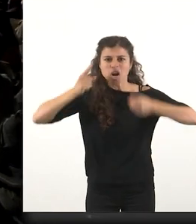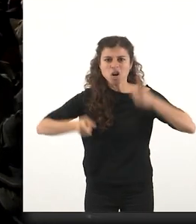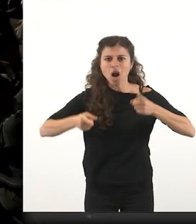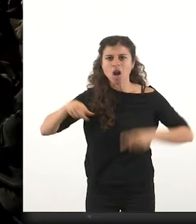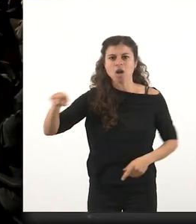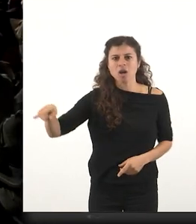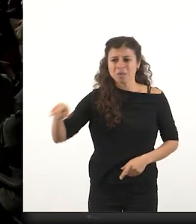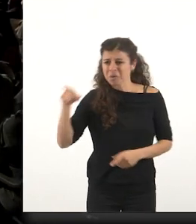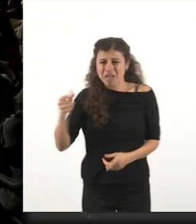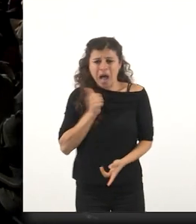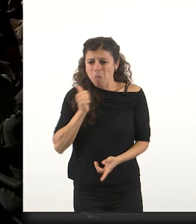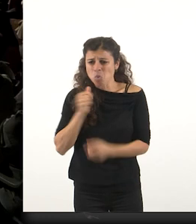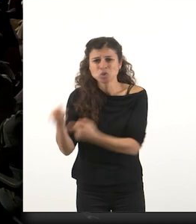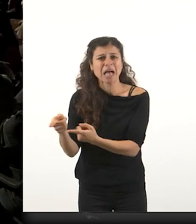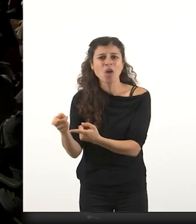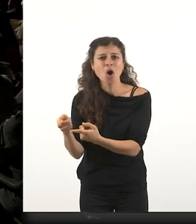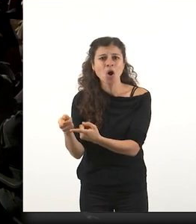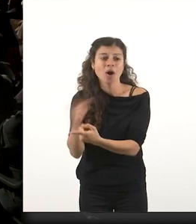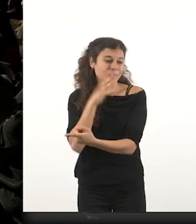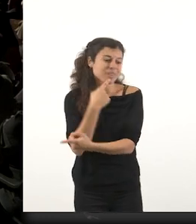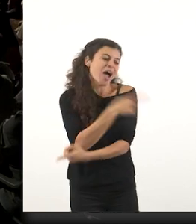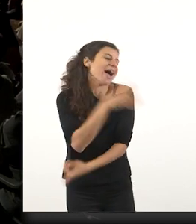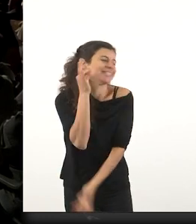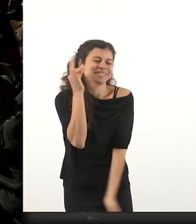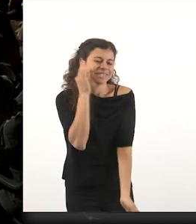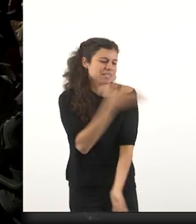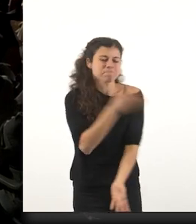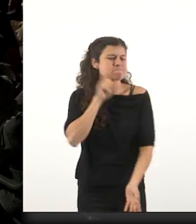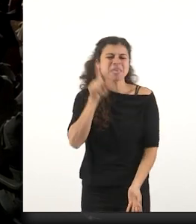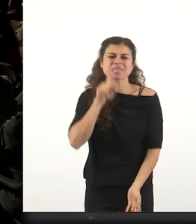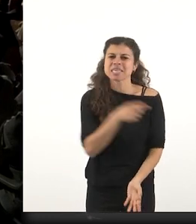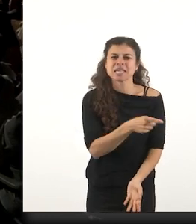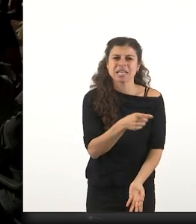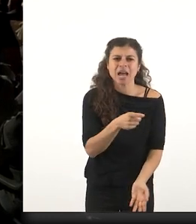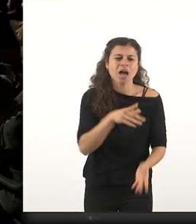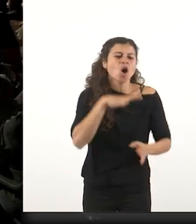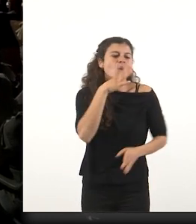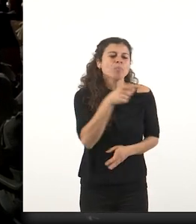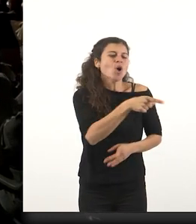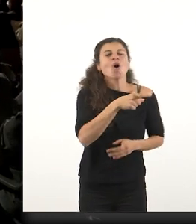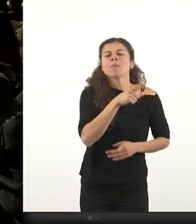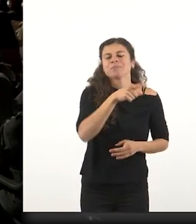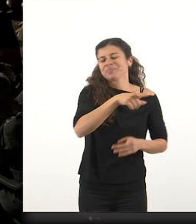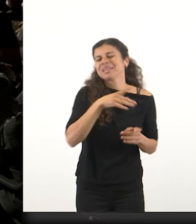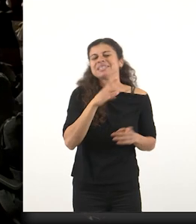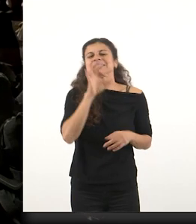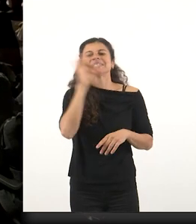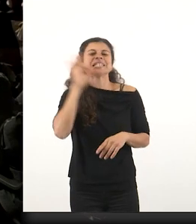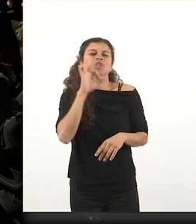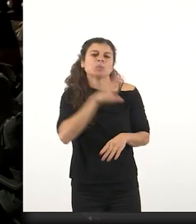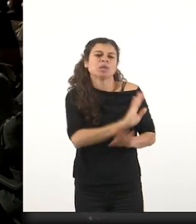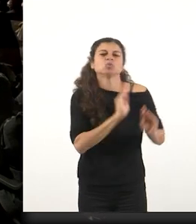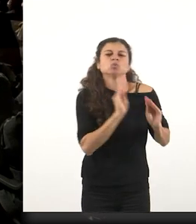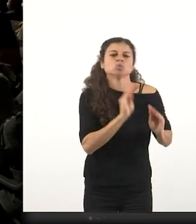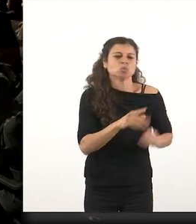propio abusador. Porque dicen que la niña está mintiendo, que la niña lo que tiene es un síndrome de alienación parental y que es mi amiga Diana la que le mete esa idea en la